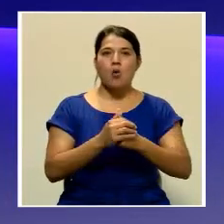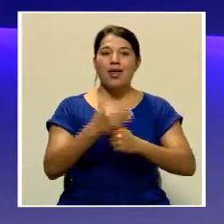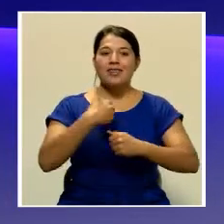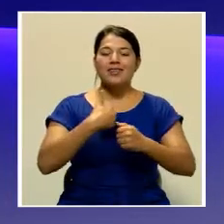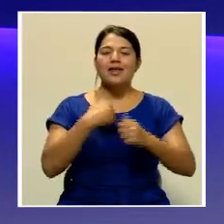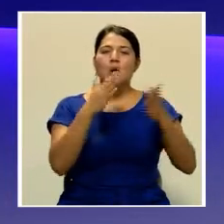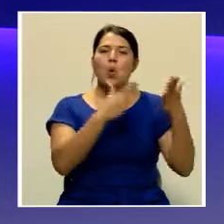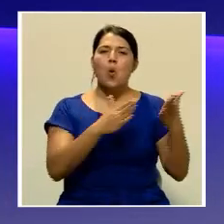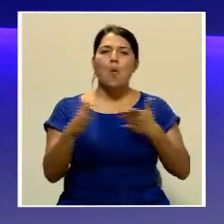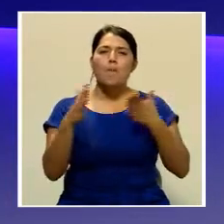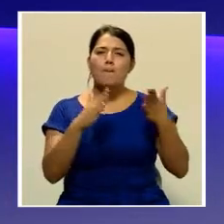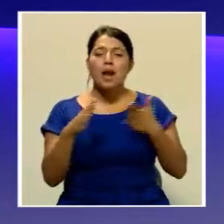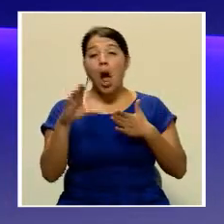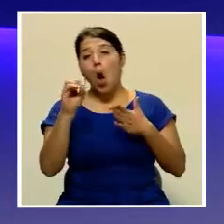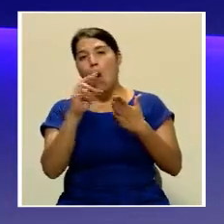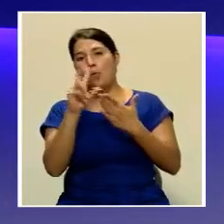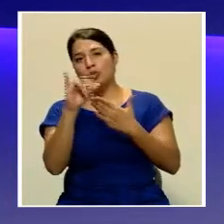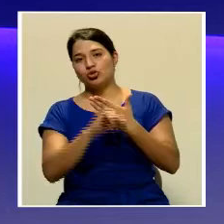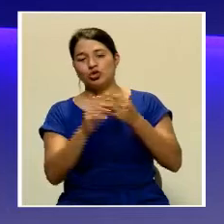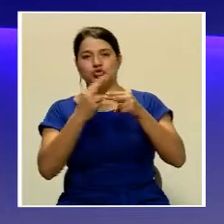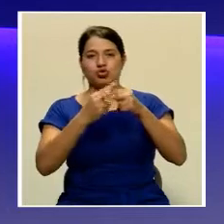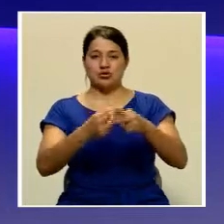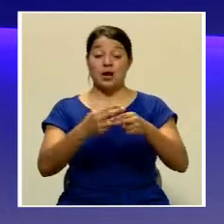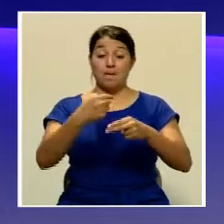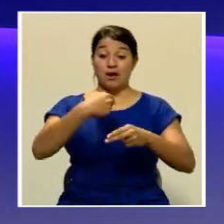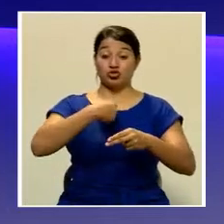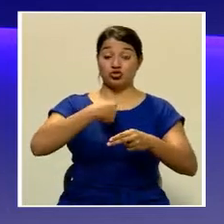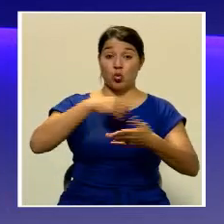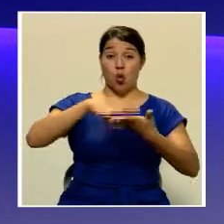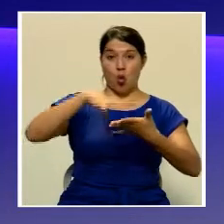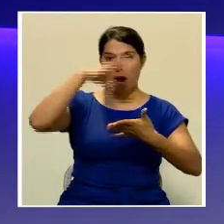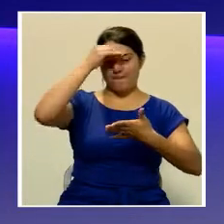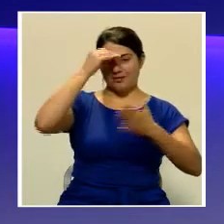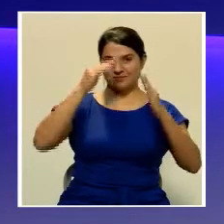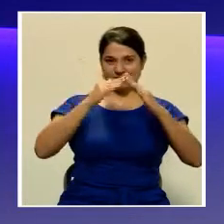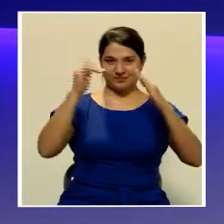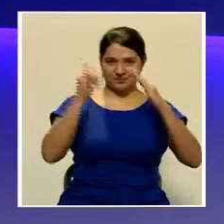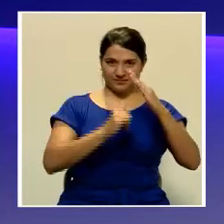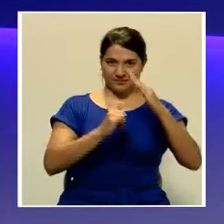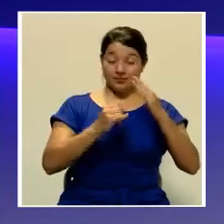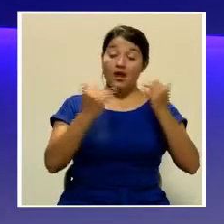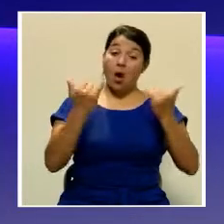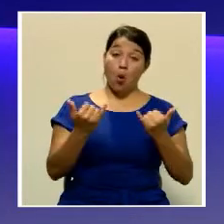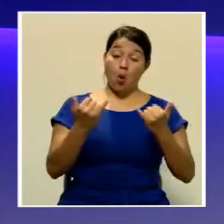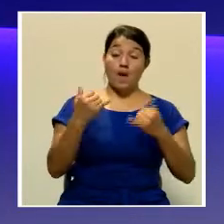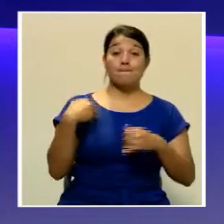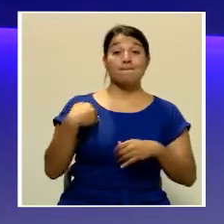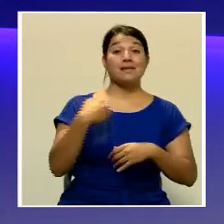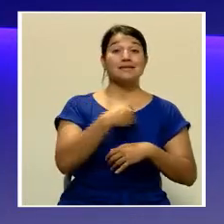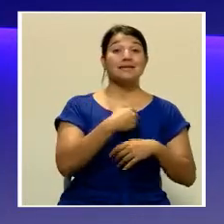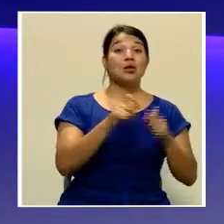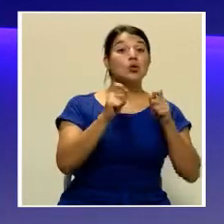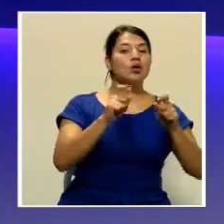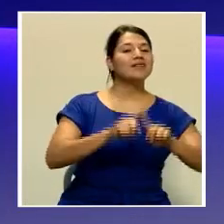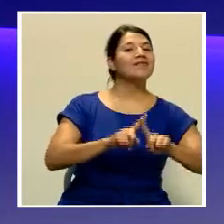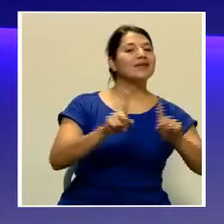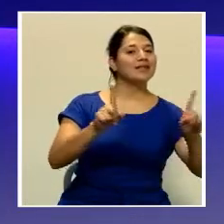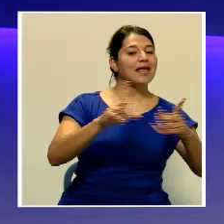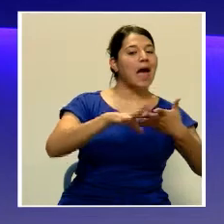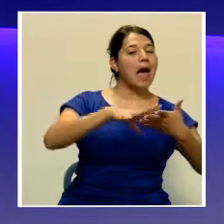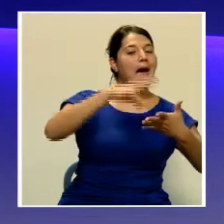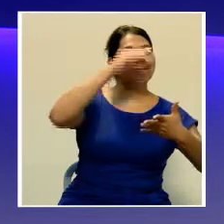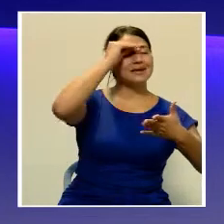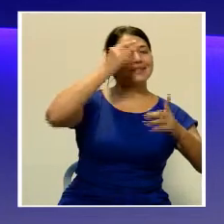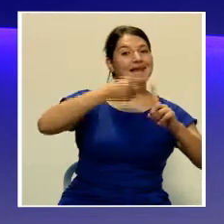Casa. El MEP ha repetido que no es lo mismo aprendizaje a distancia que educación virtual, es